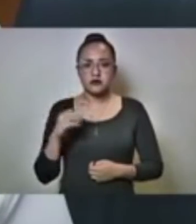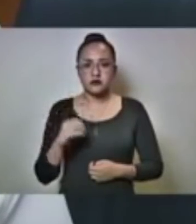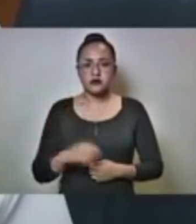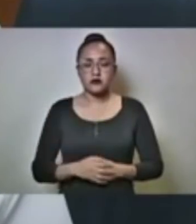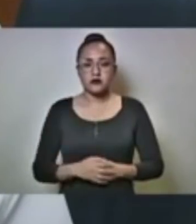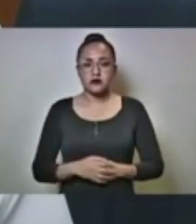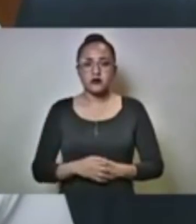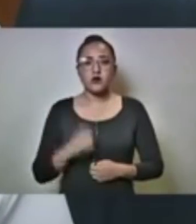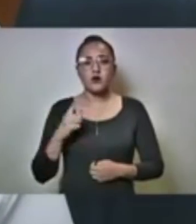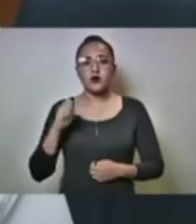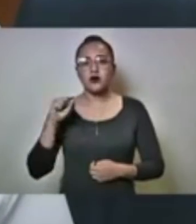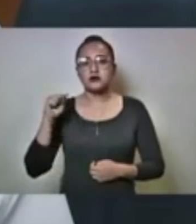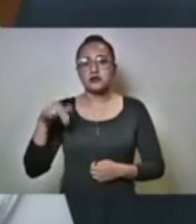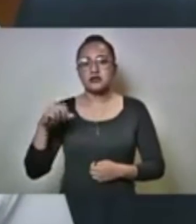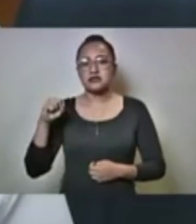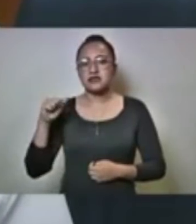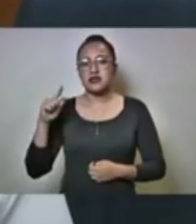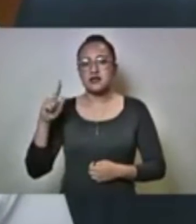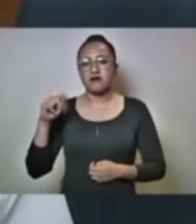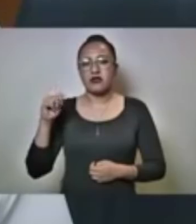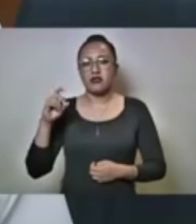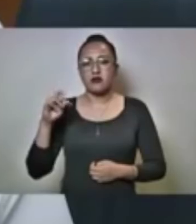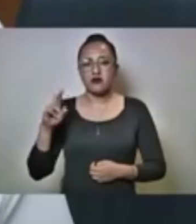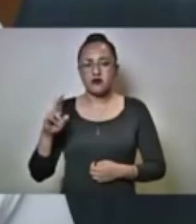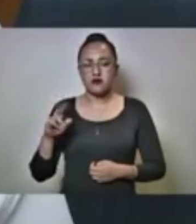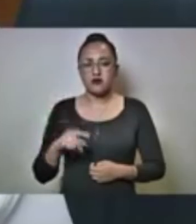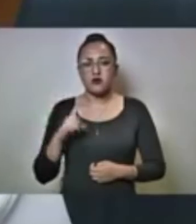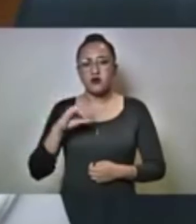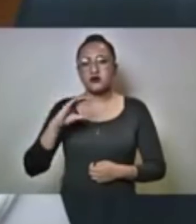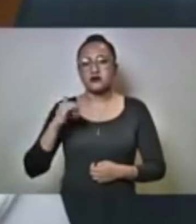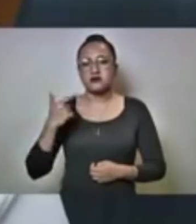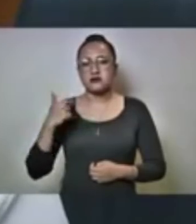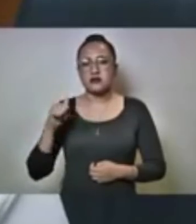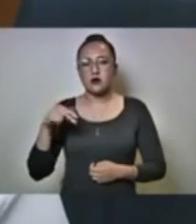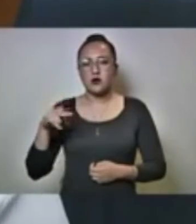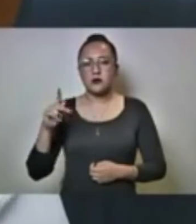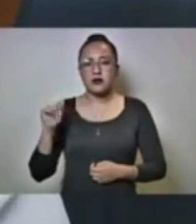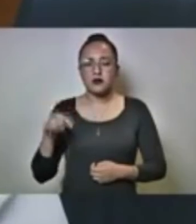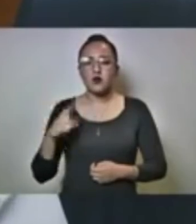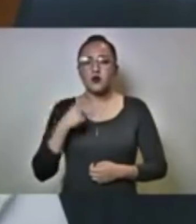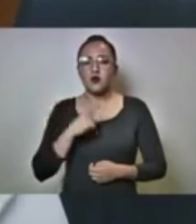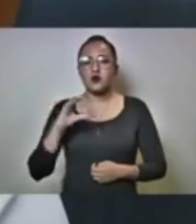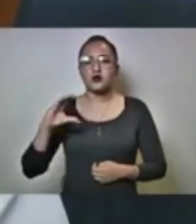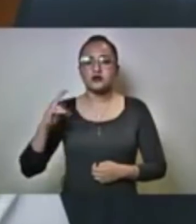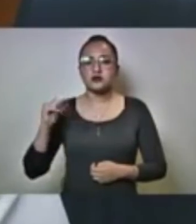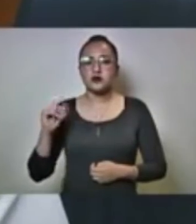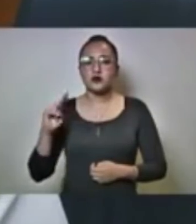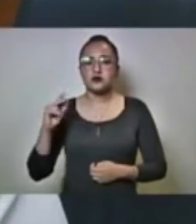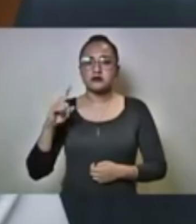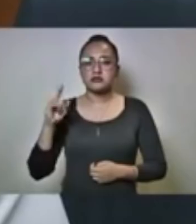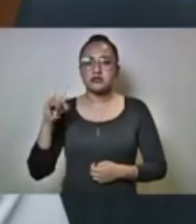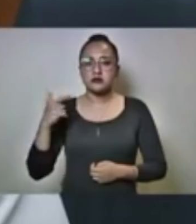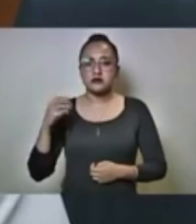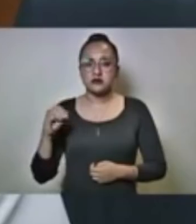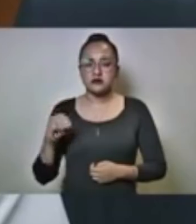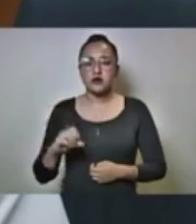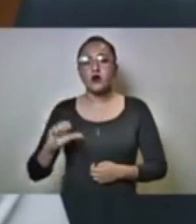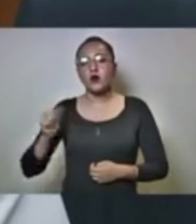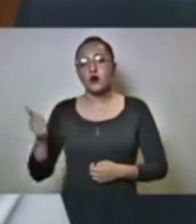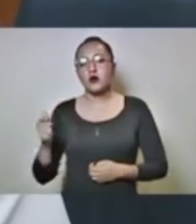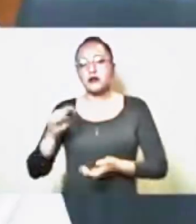verde 1 en chignahuapan 1 en chingo otro más en